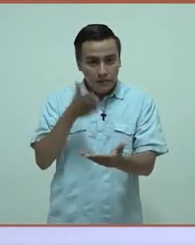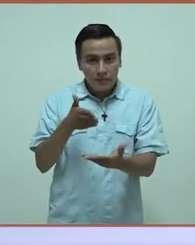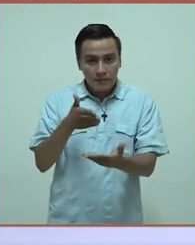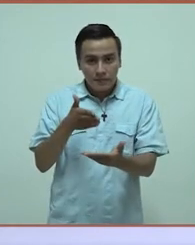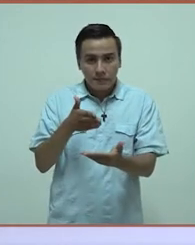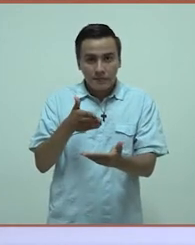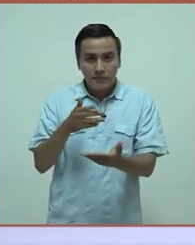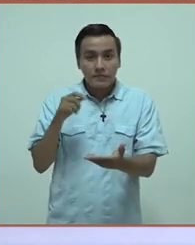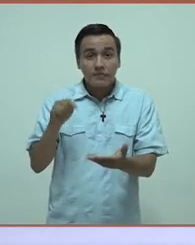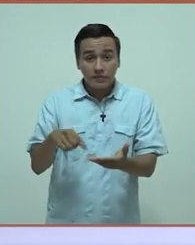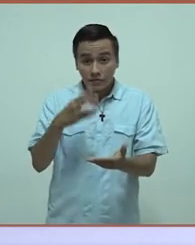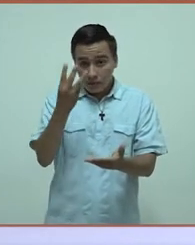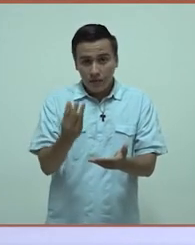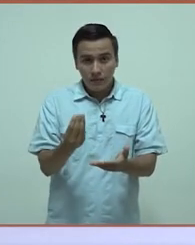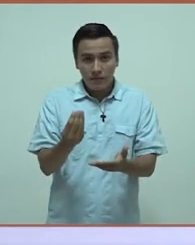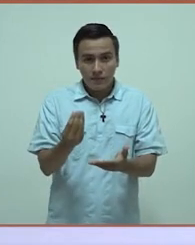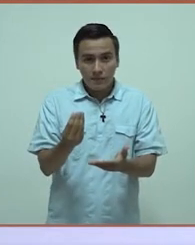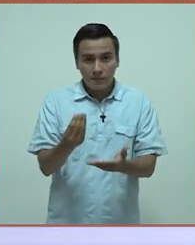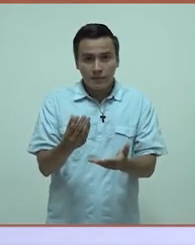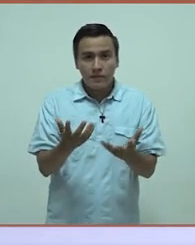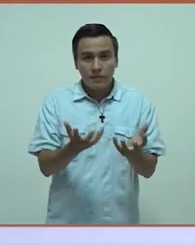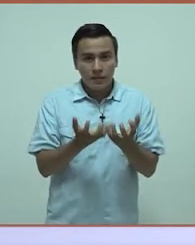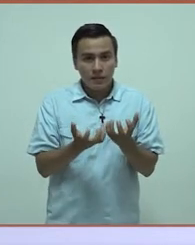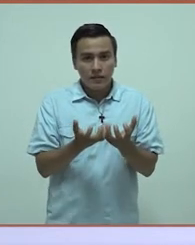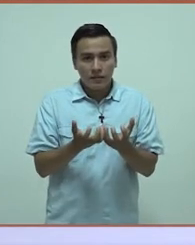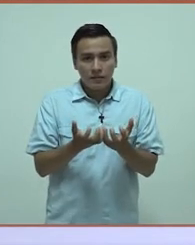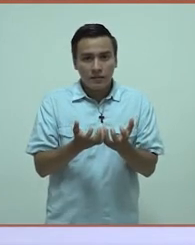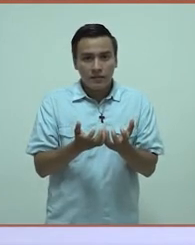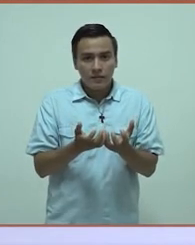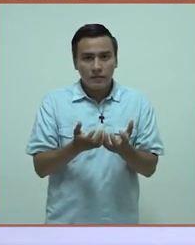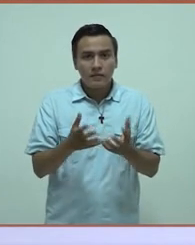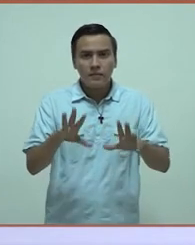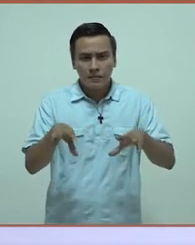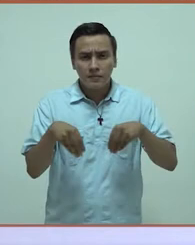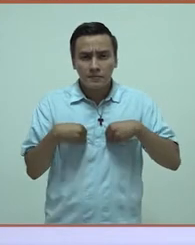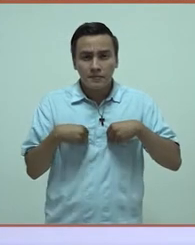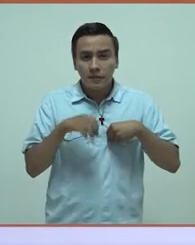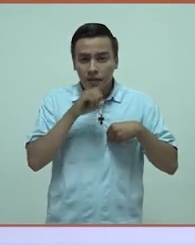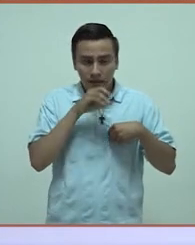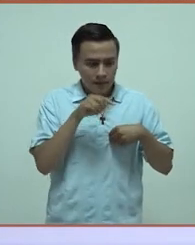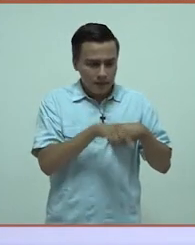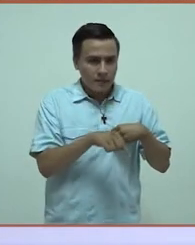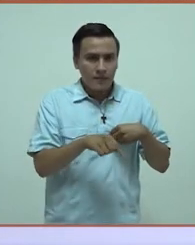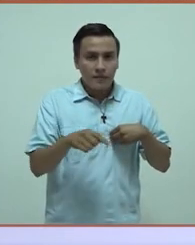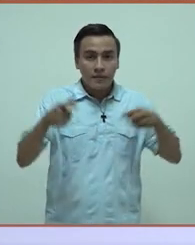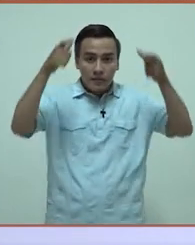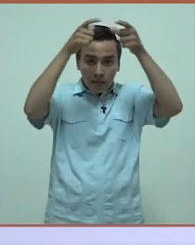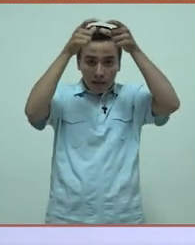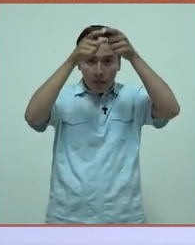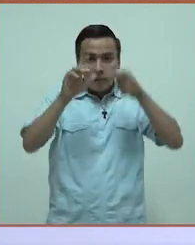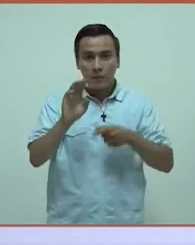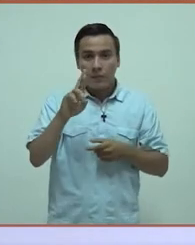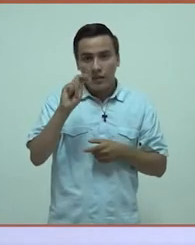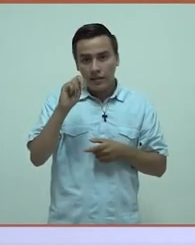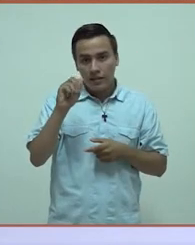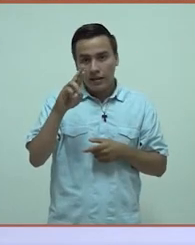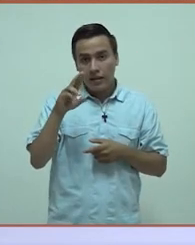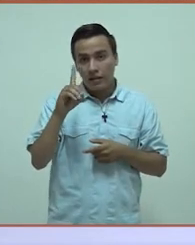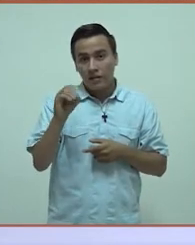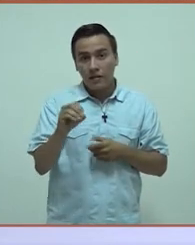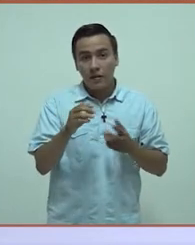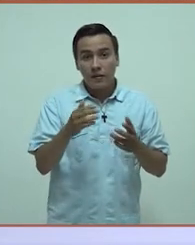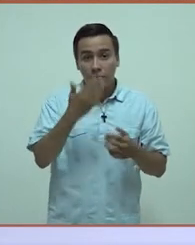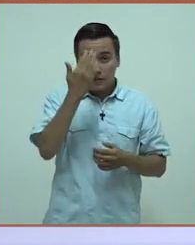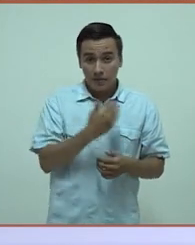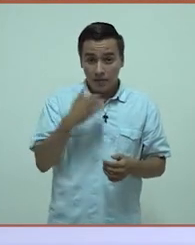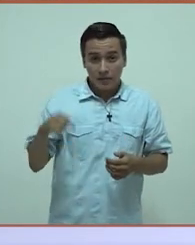o vivimos en estos días, quiero tomar algo que dice San Bernardo, que la iglesia